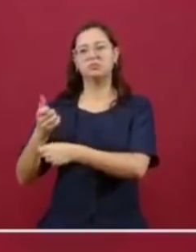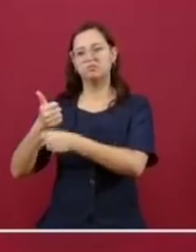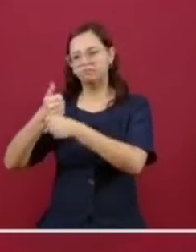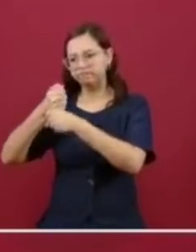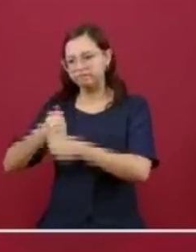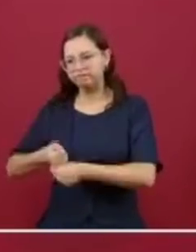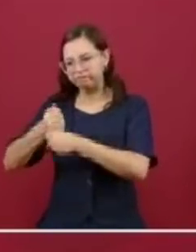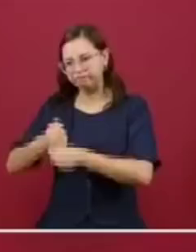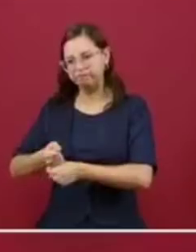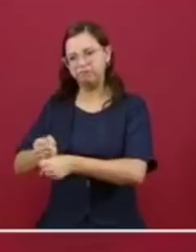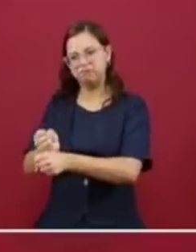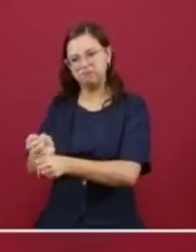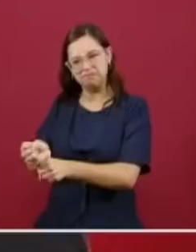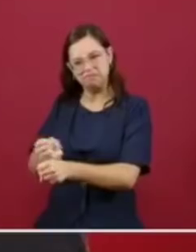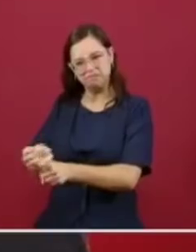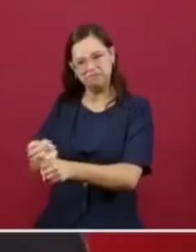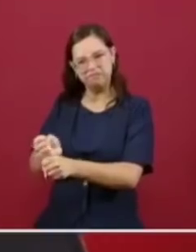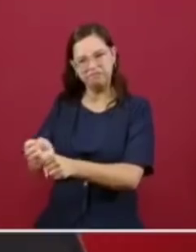tortura, de represión